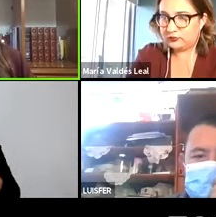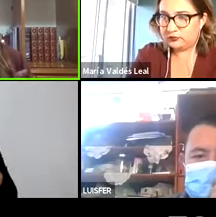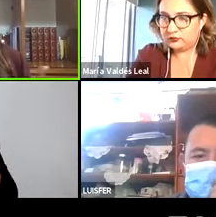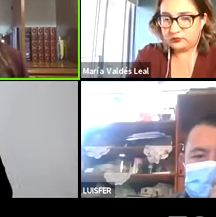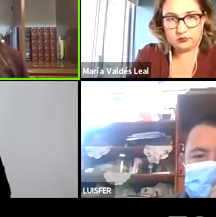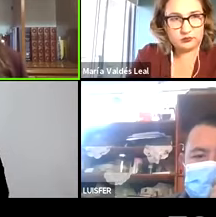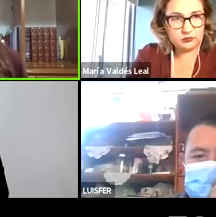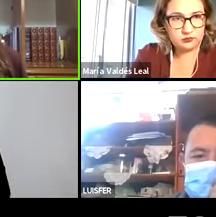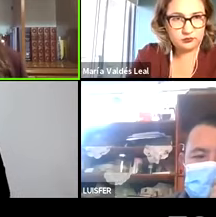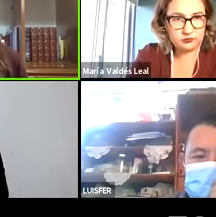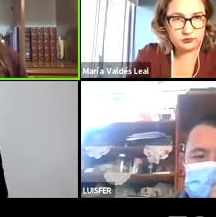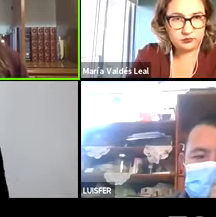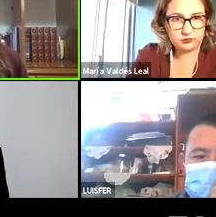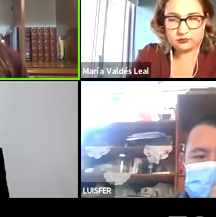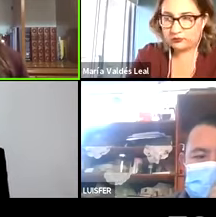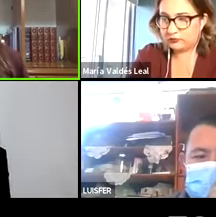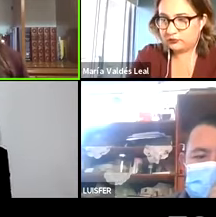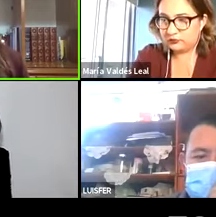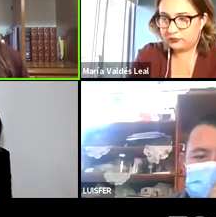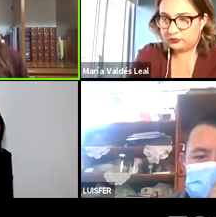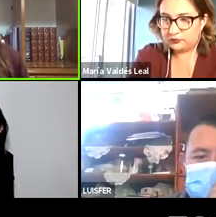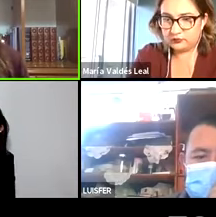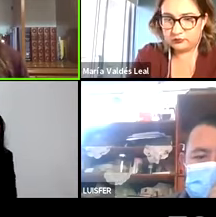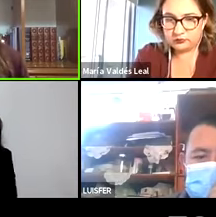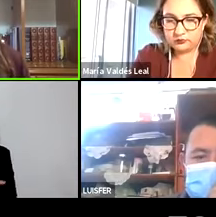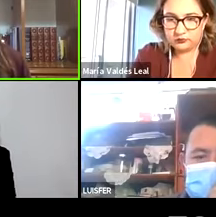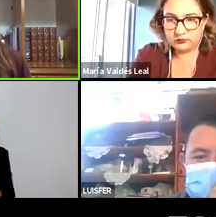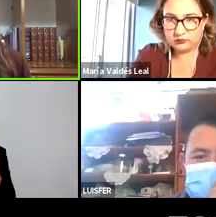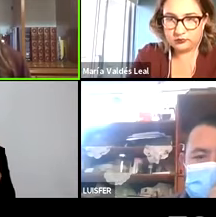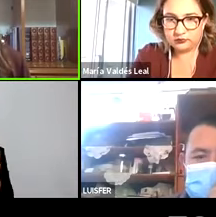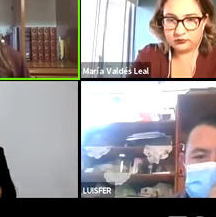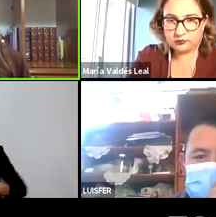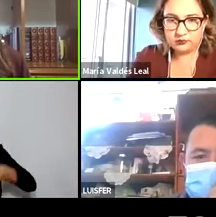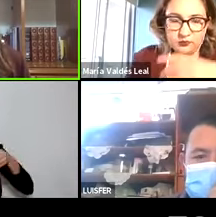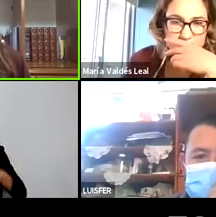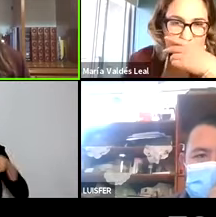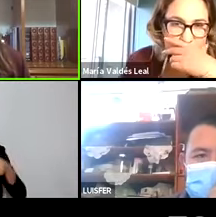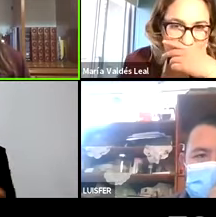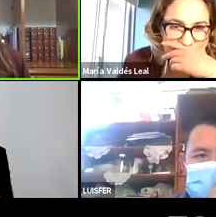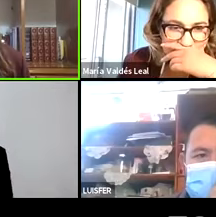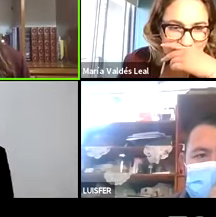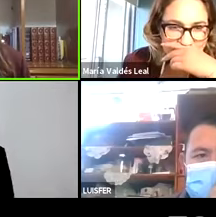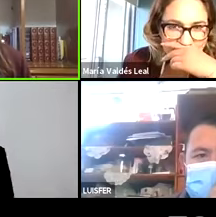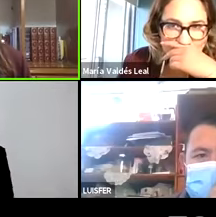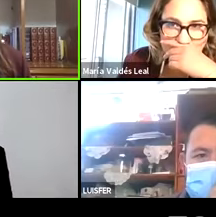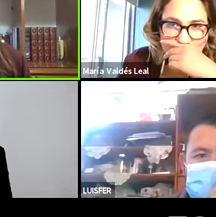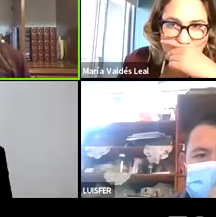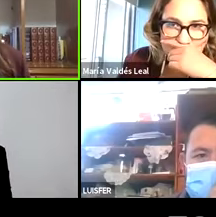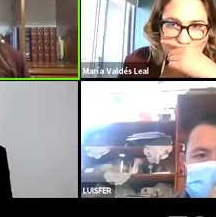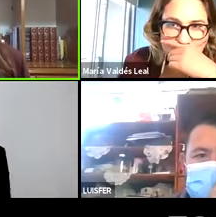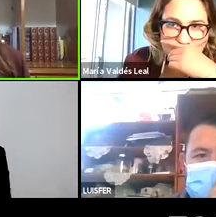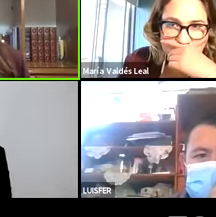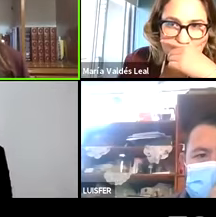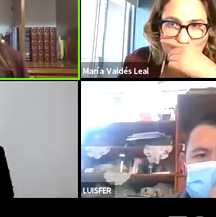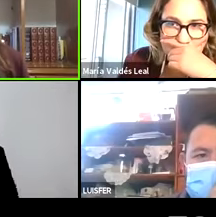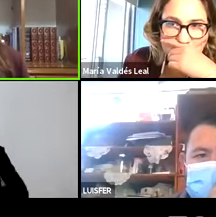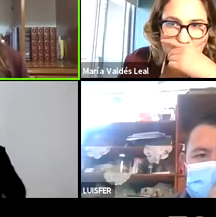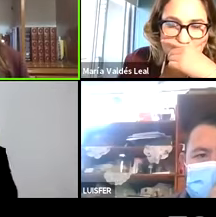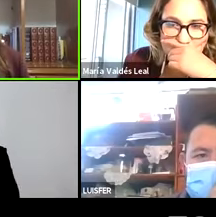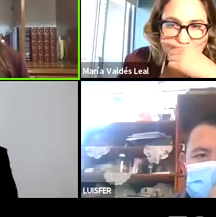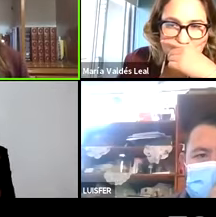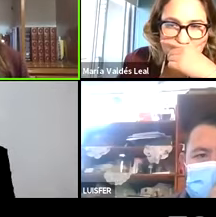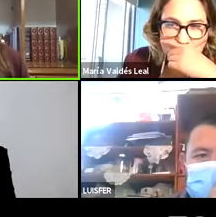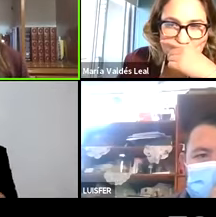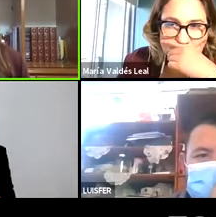es transversal a todo el fenómeno jurídico, creo que es la clave de estudio. Y en cuanto a si se traslapan